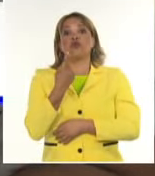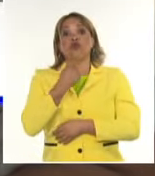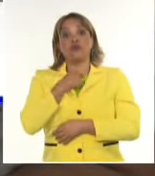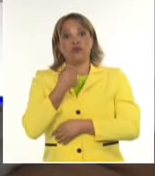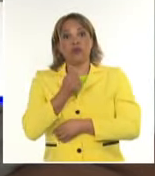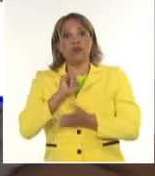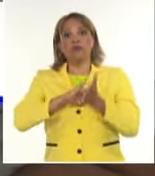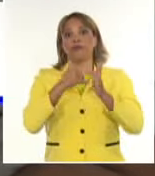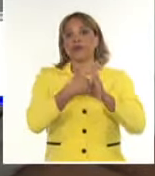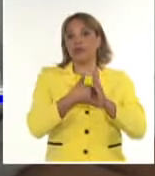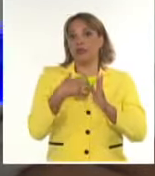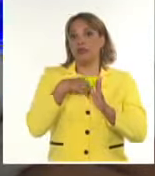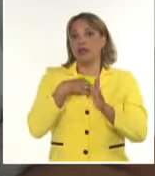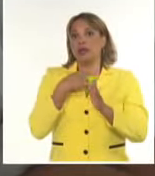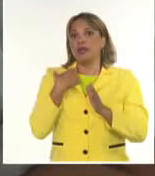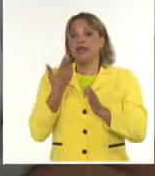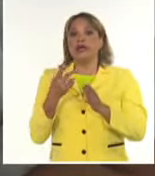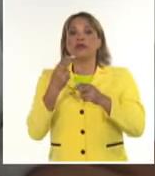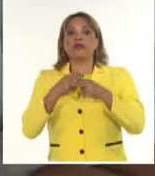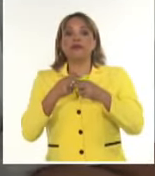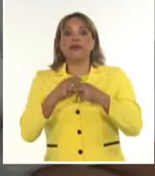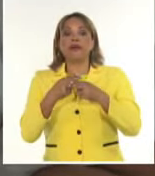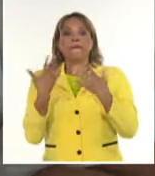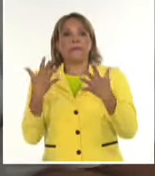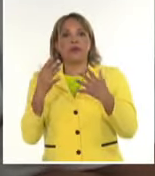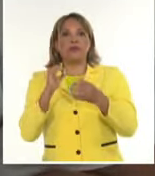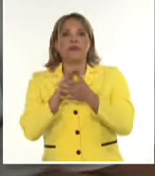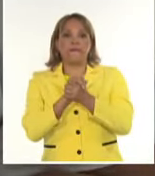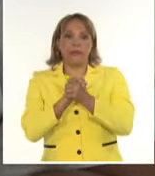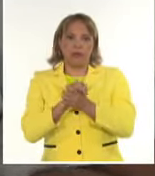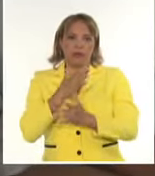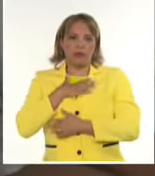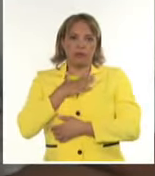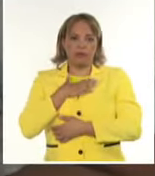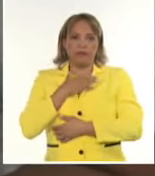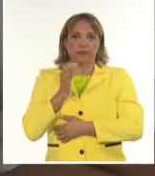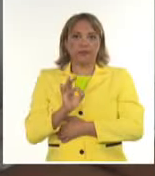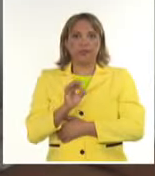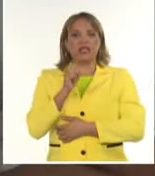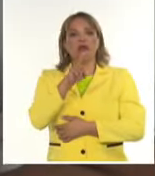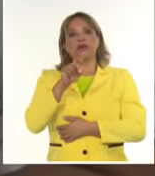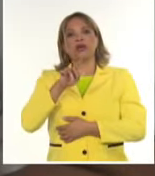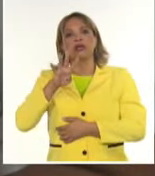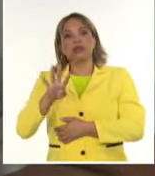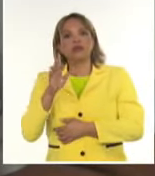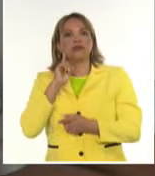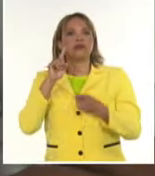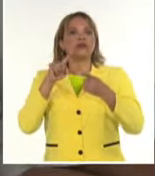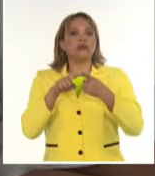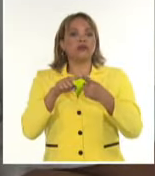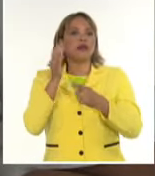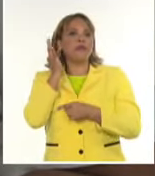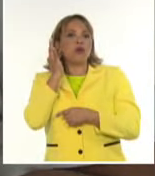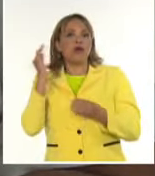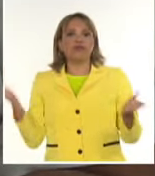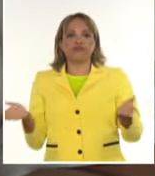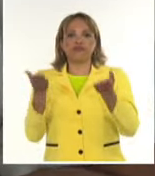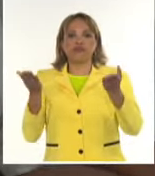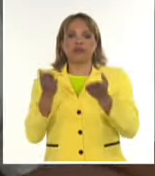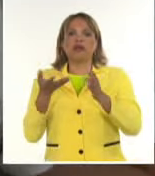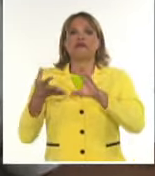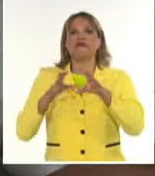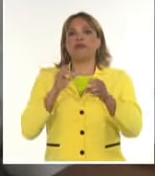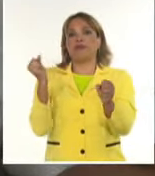que se llama Con tus propias manos, que tuvo la intención desde 2014 de apoyar a las mujeres a incorporarse en las nuevas formas de